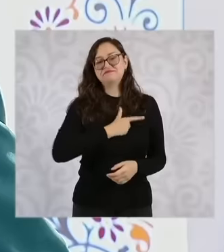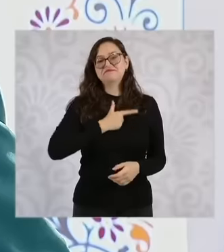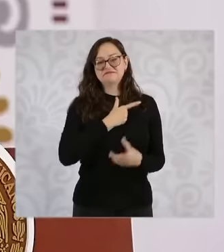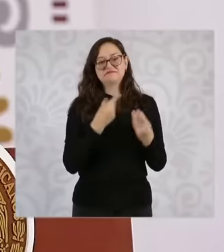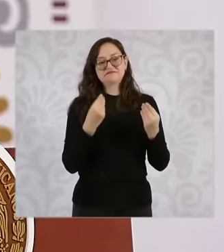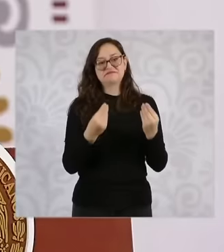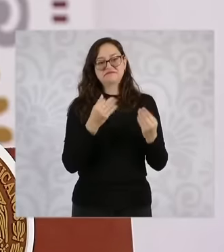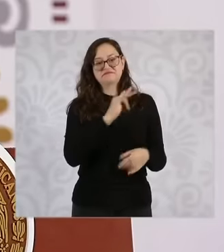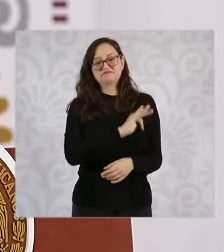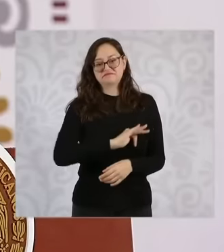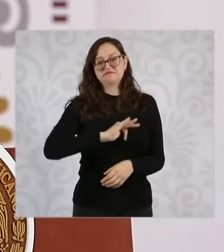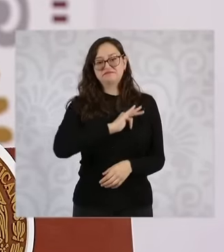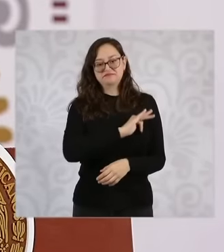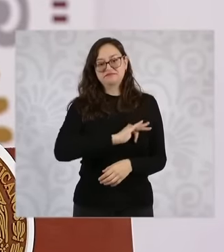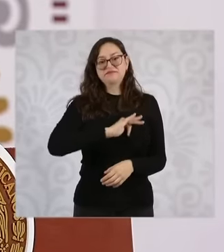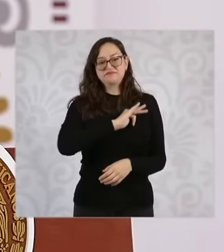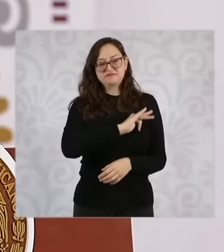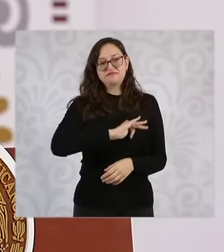muchas felicidades